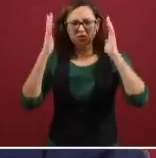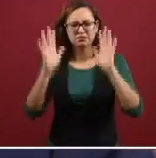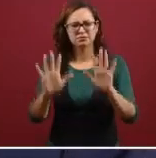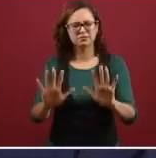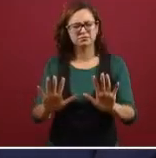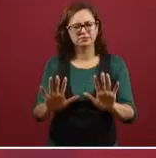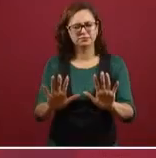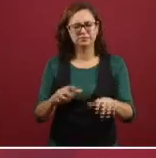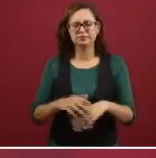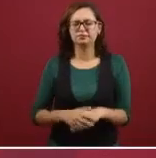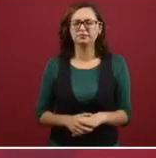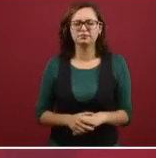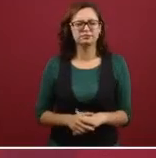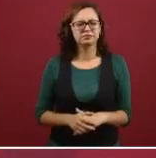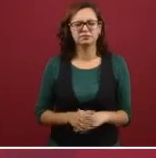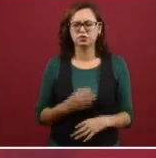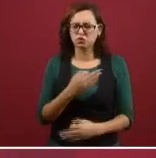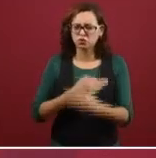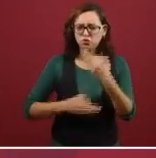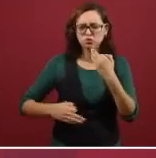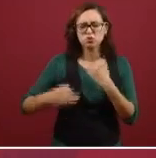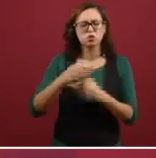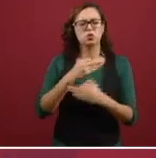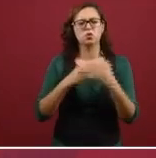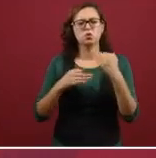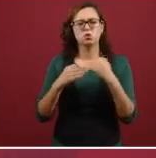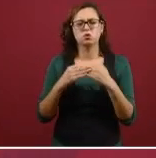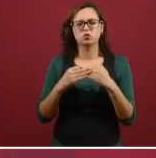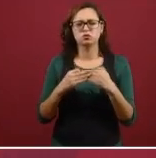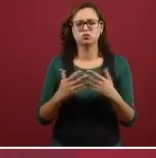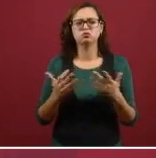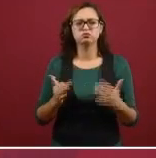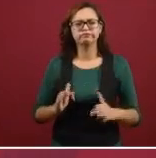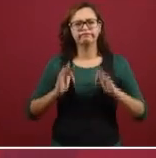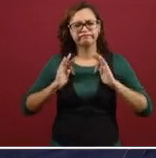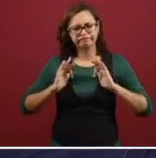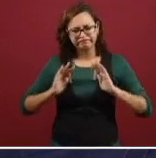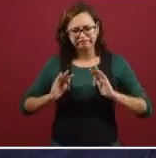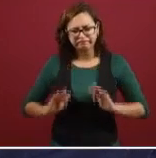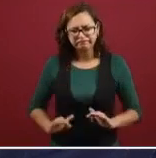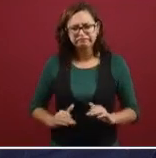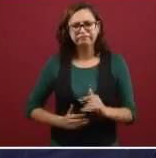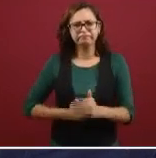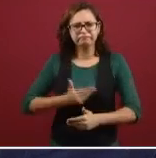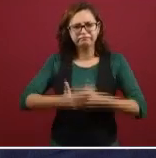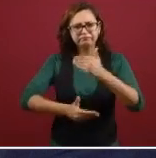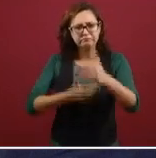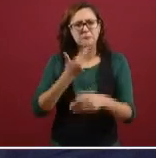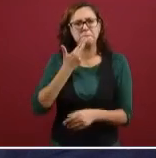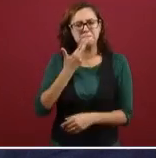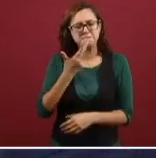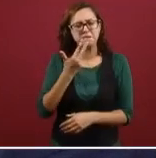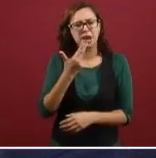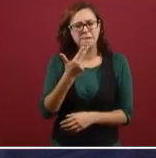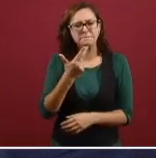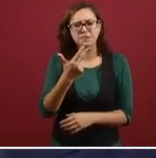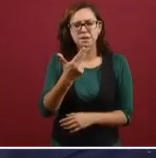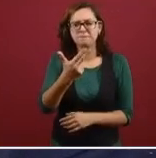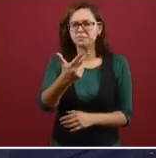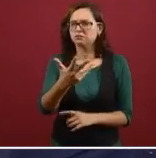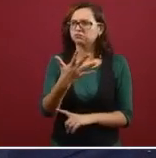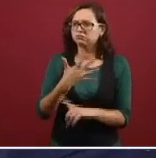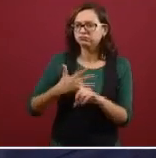Vamos todos a procurar que las cosas mejoren en nuestro